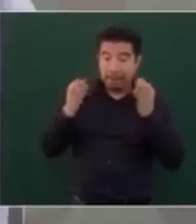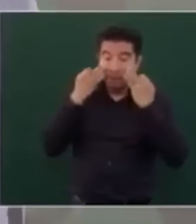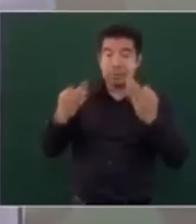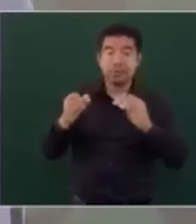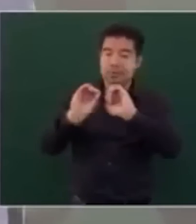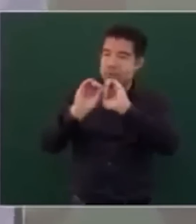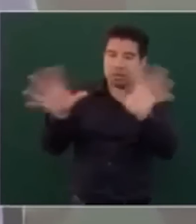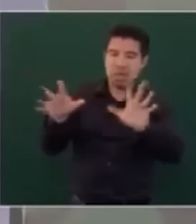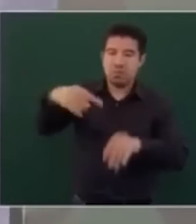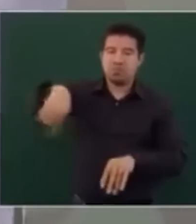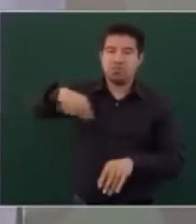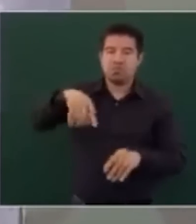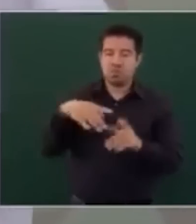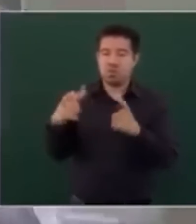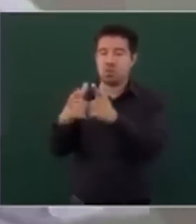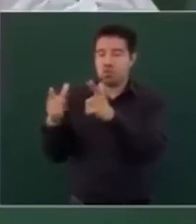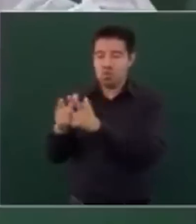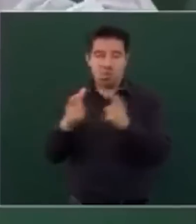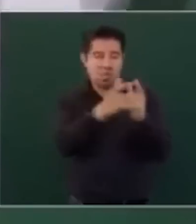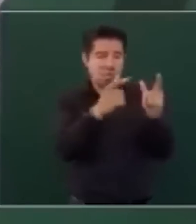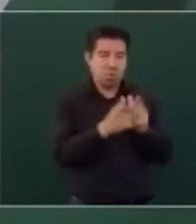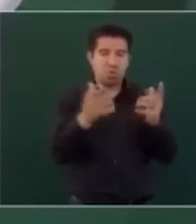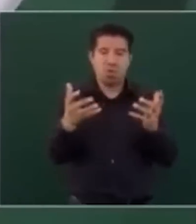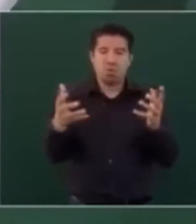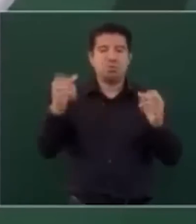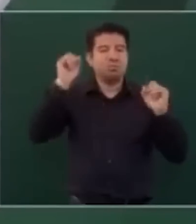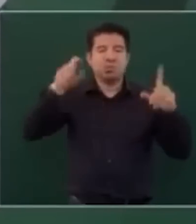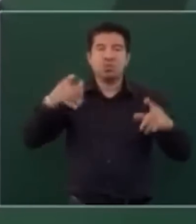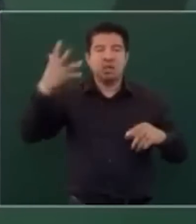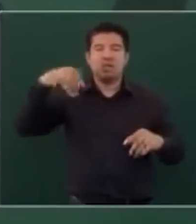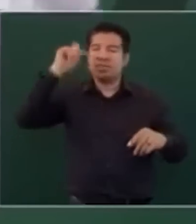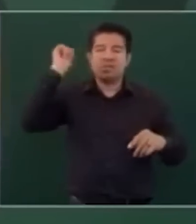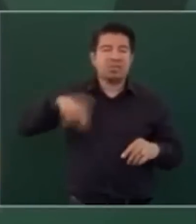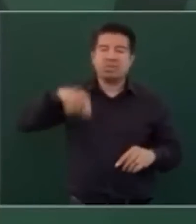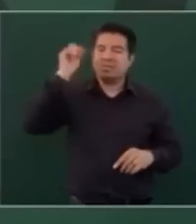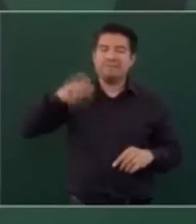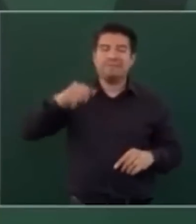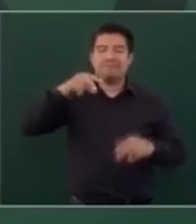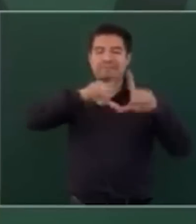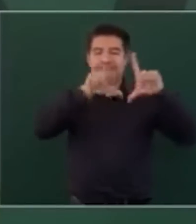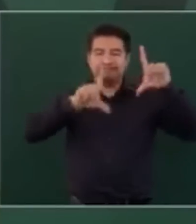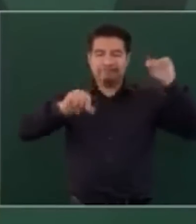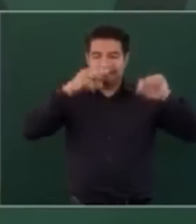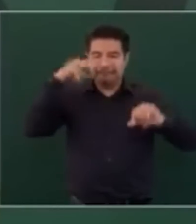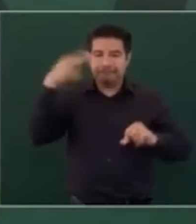Son dos agrupamientos, como ha sido la historia de México siempre,